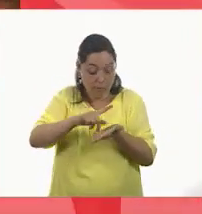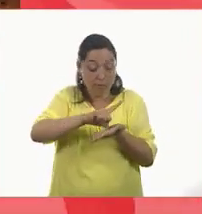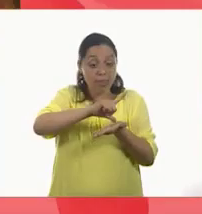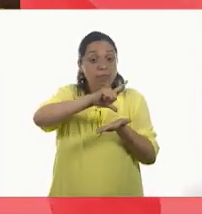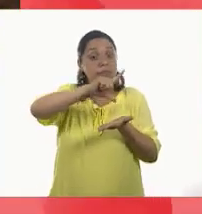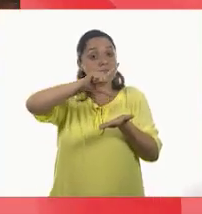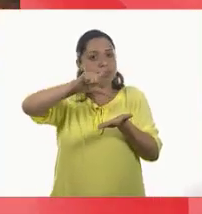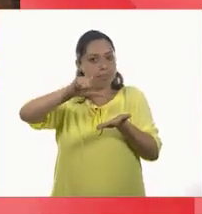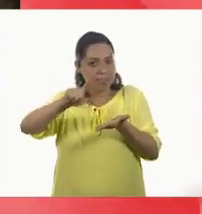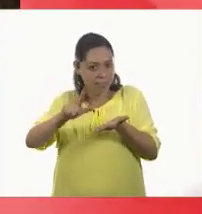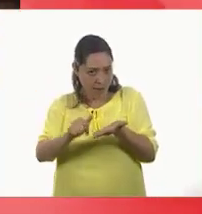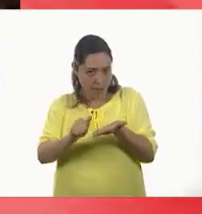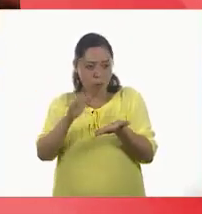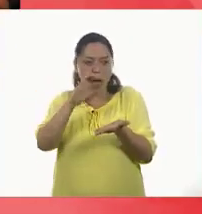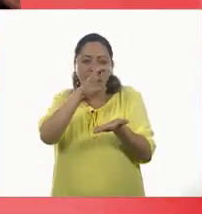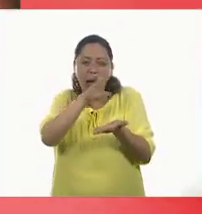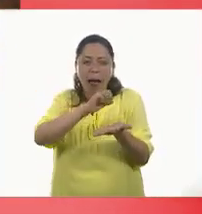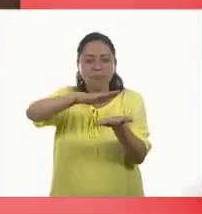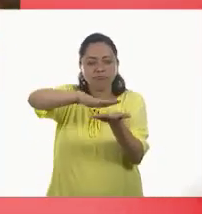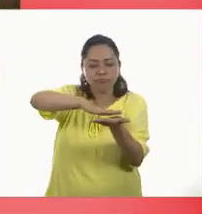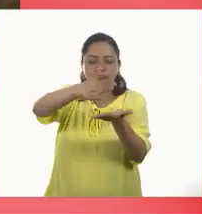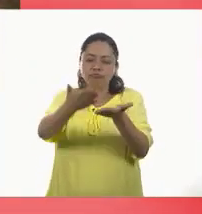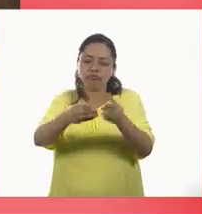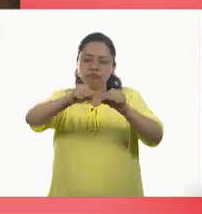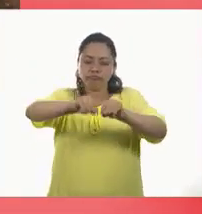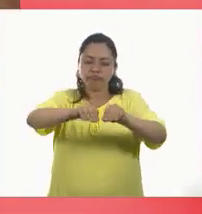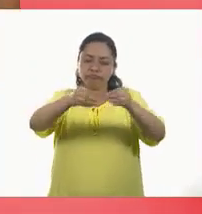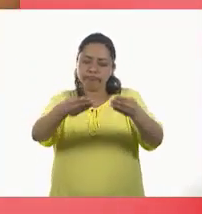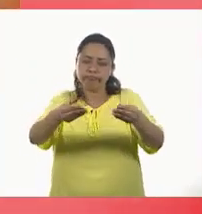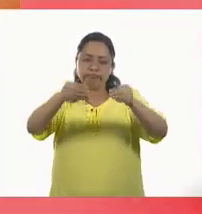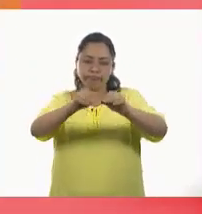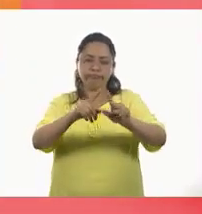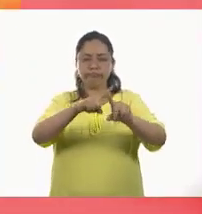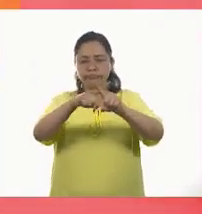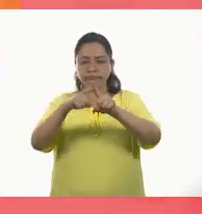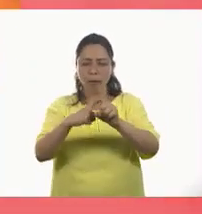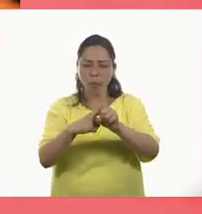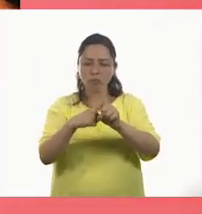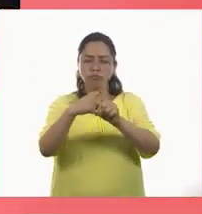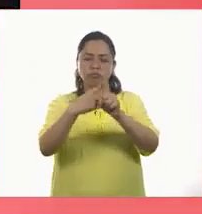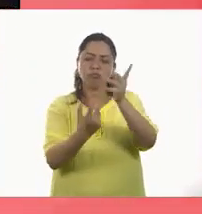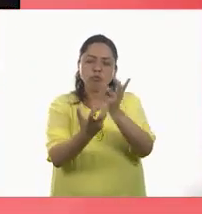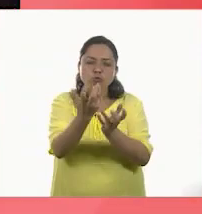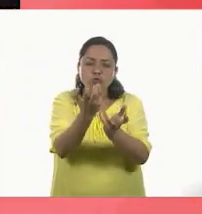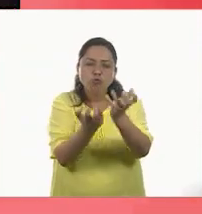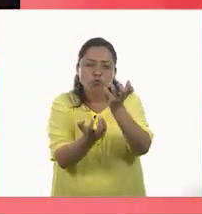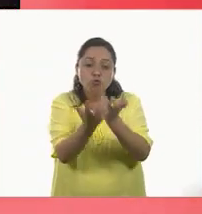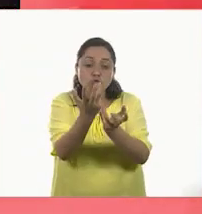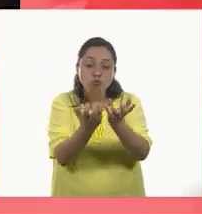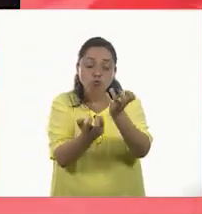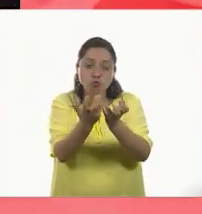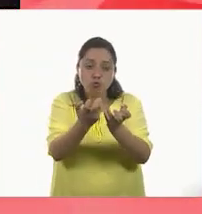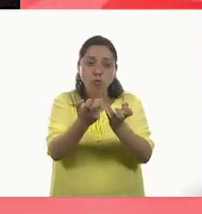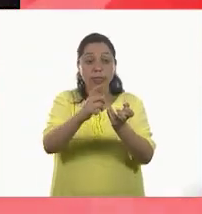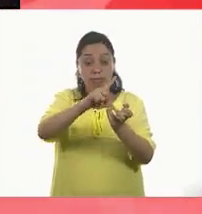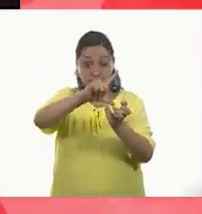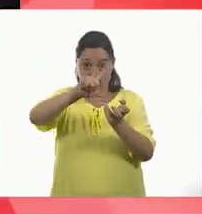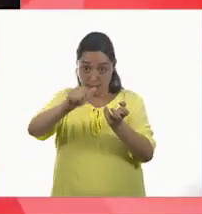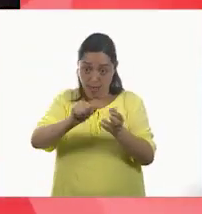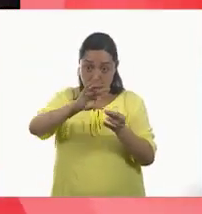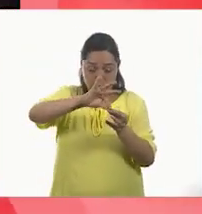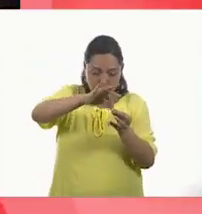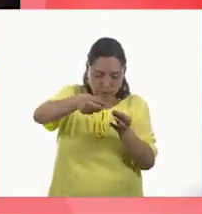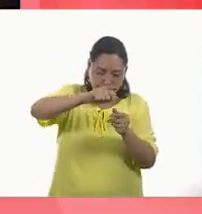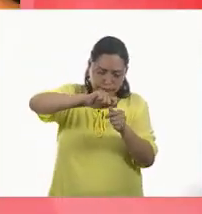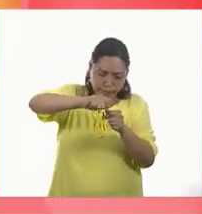cacao es tostado bajo estrictos controles de tiempo y temperatura. Este cacao tostado es descascarillado para